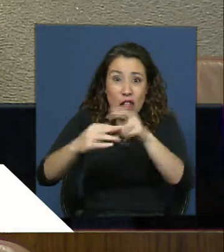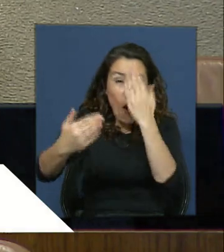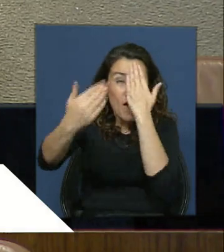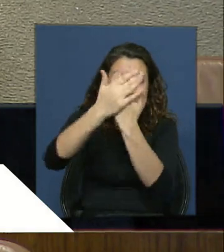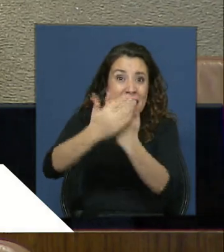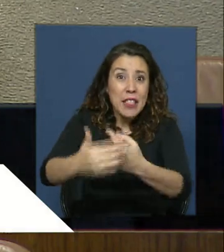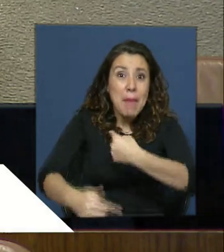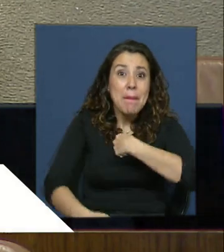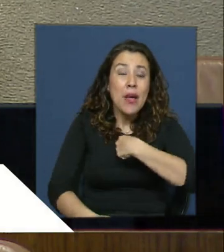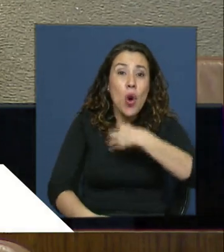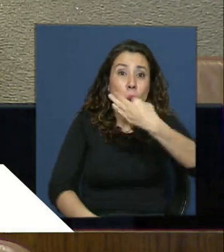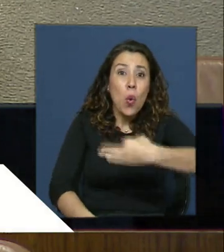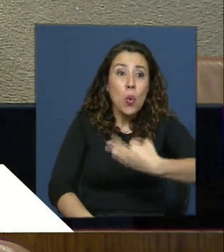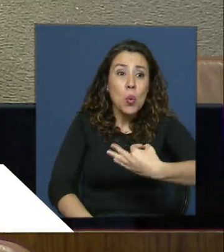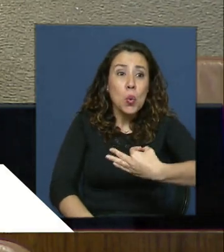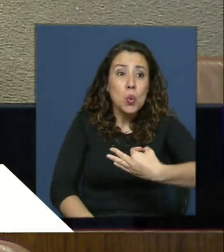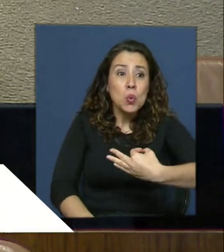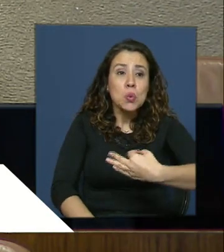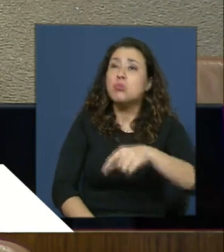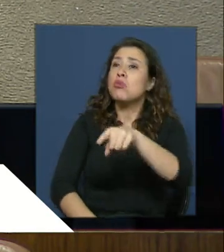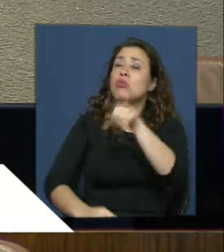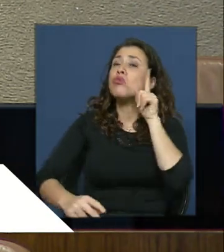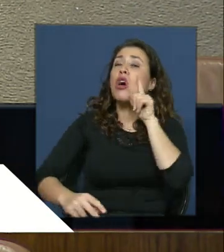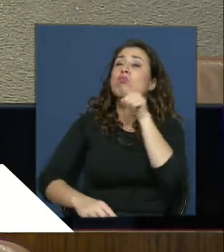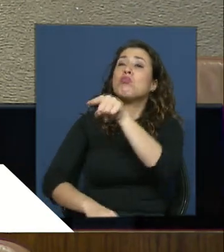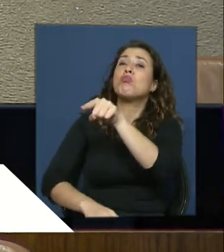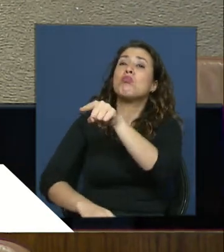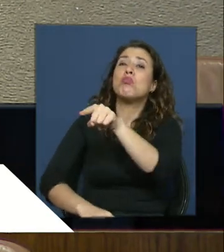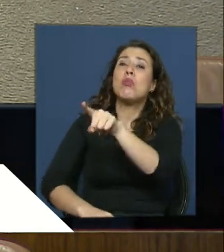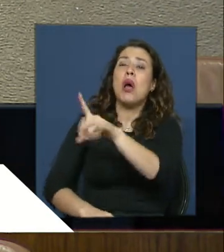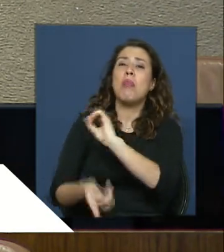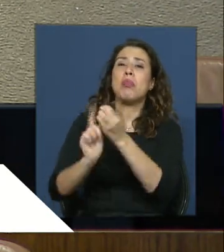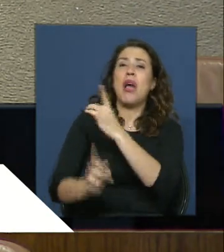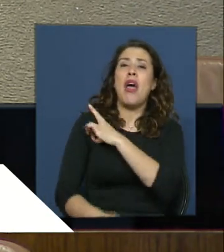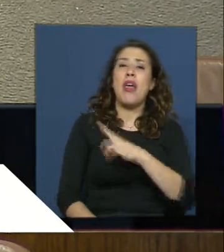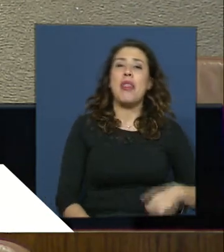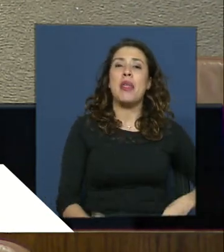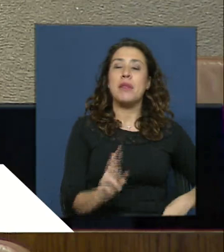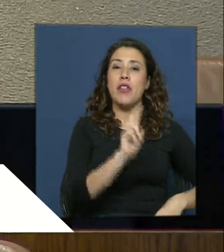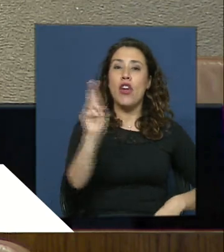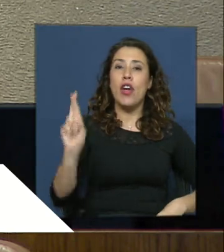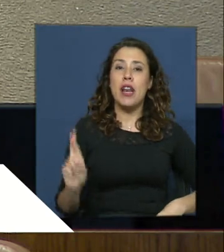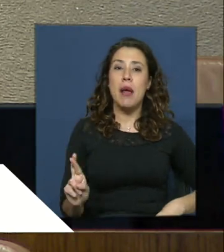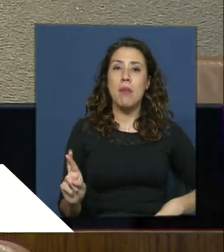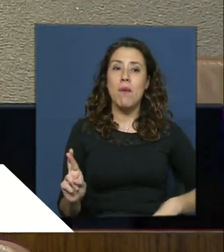frente mío. Y ahí está, de diputado de la República.